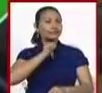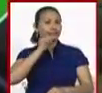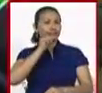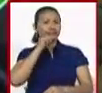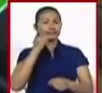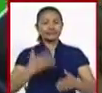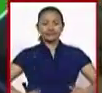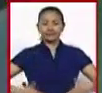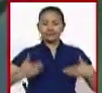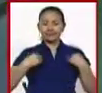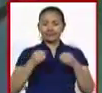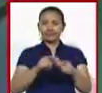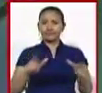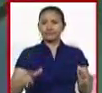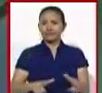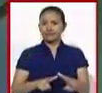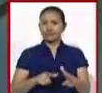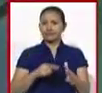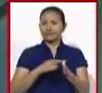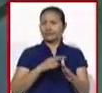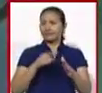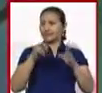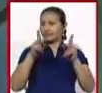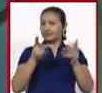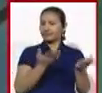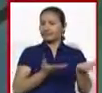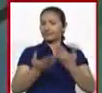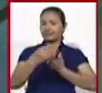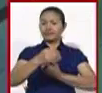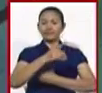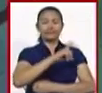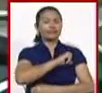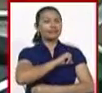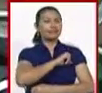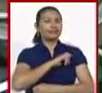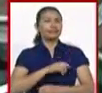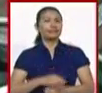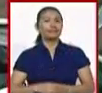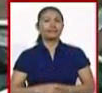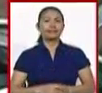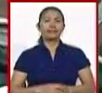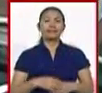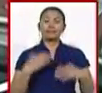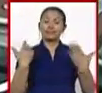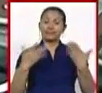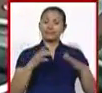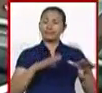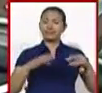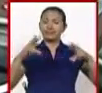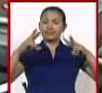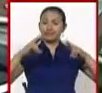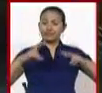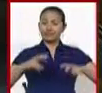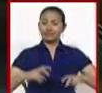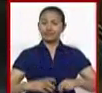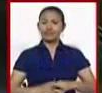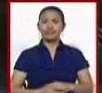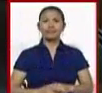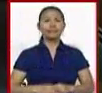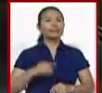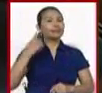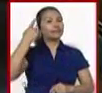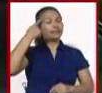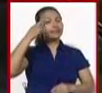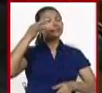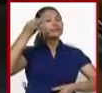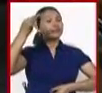mujeres que viven en esta zona. Estos antisociales fueron derivados a la Fuerza Especial de Lucha contra el Crimen, quienes realizarán las investigaciones pertinentes